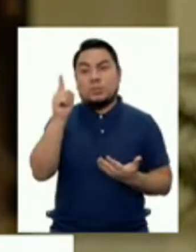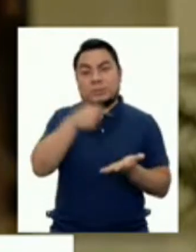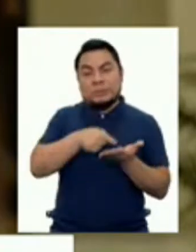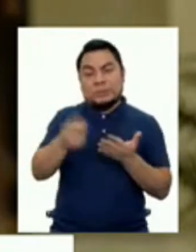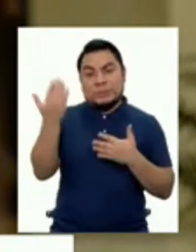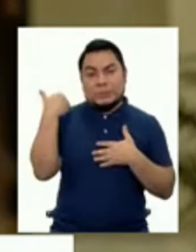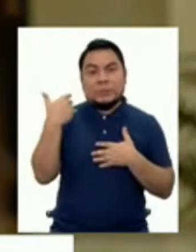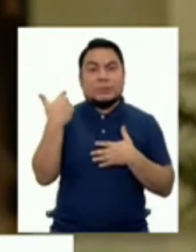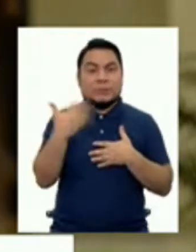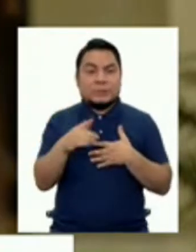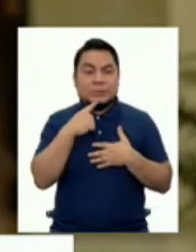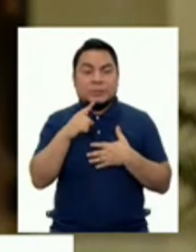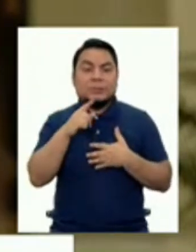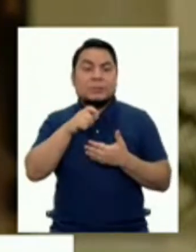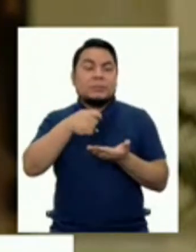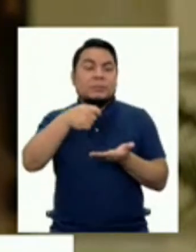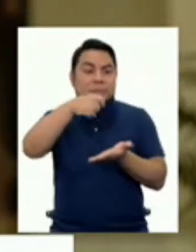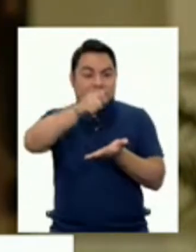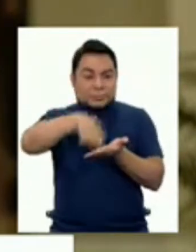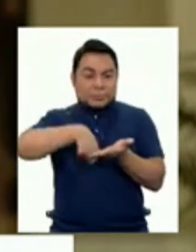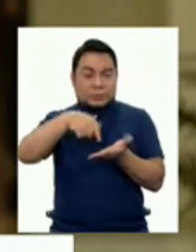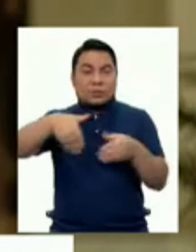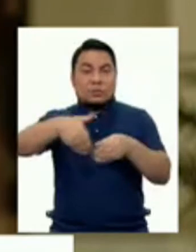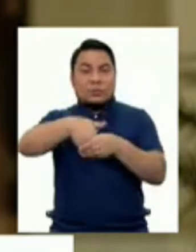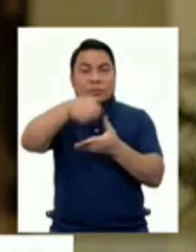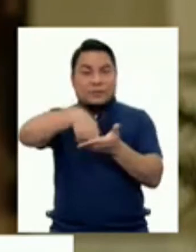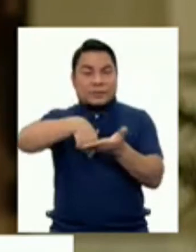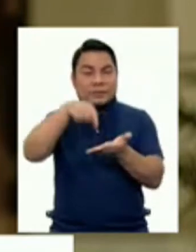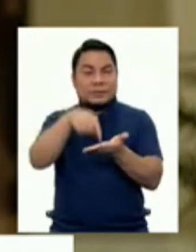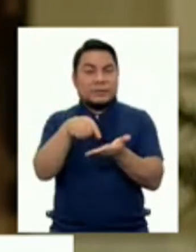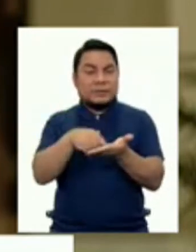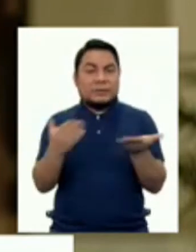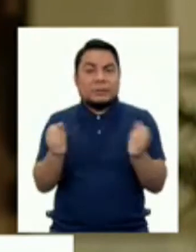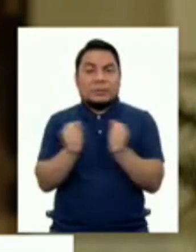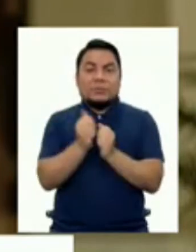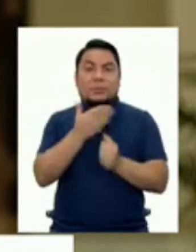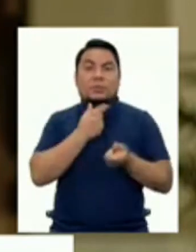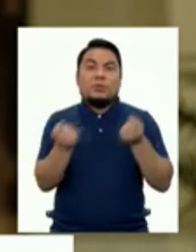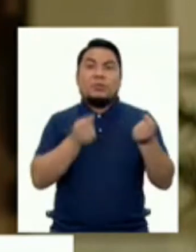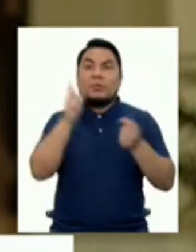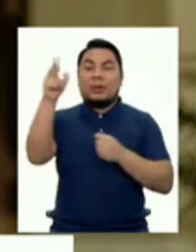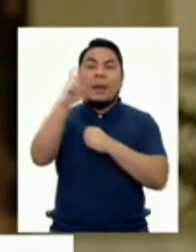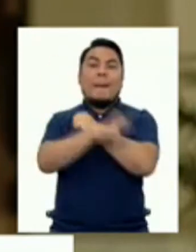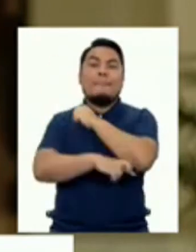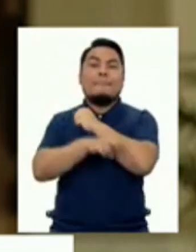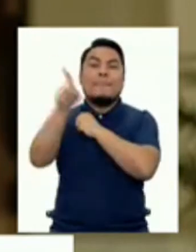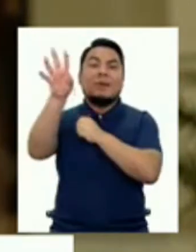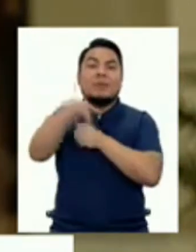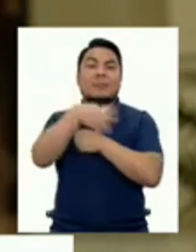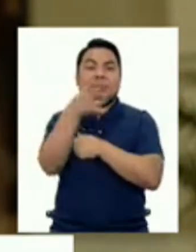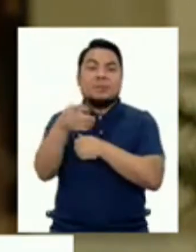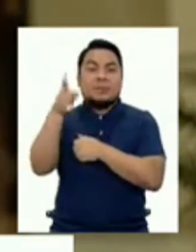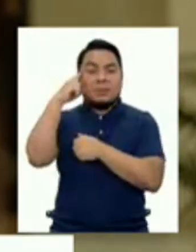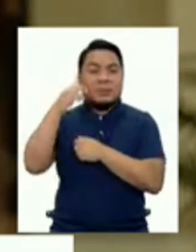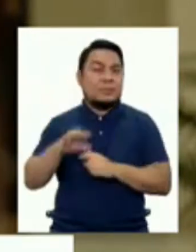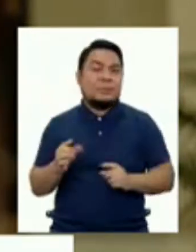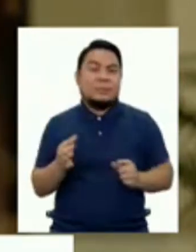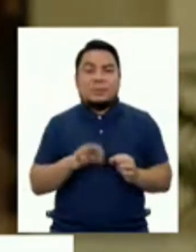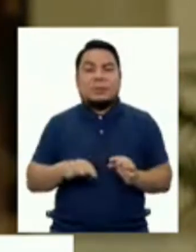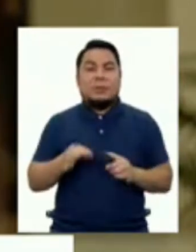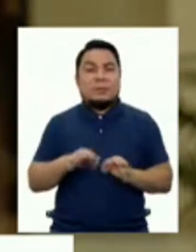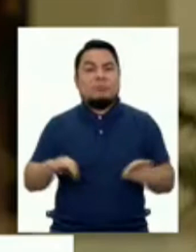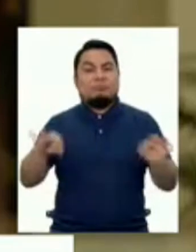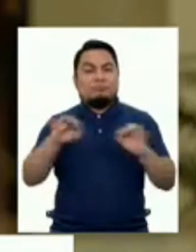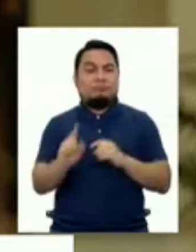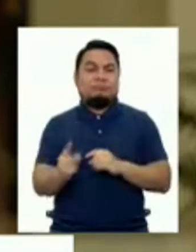semana hemos suscrito este convenio con el gobierno de Reino Unido para que los principales proyectos de